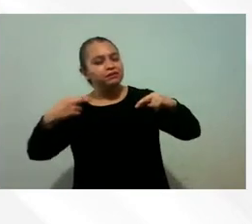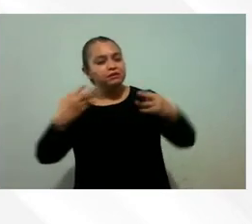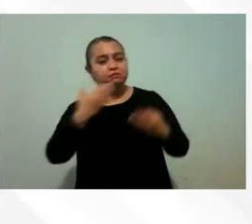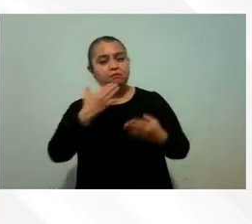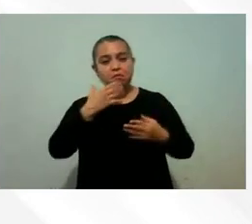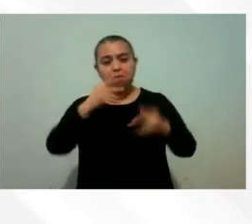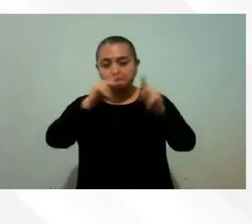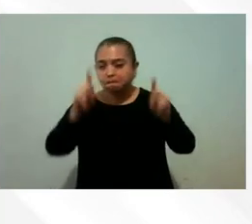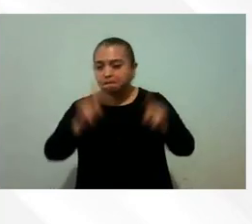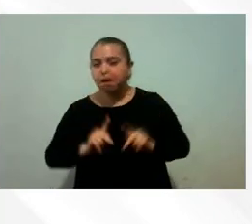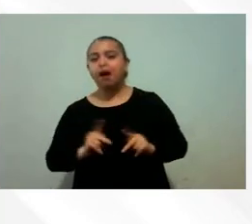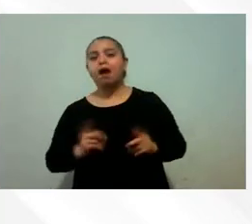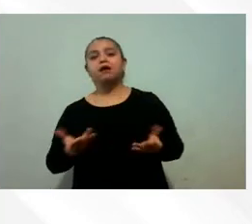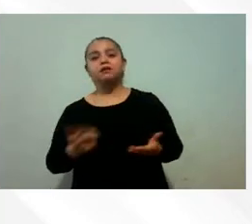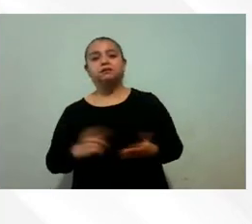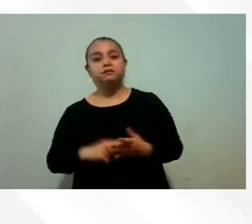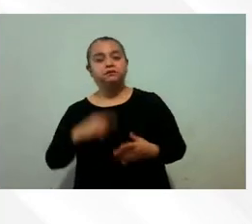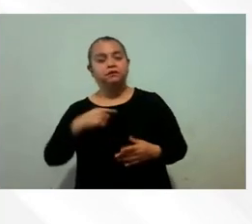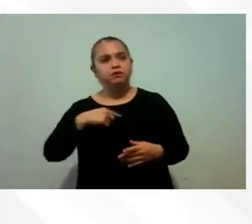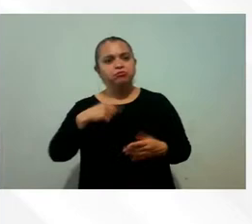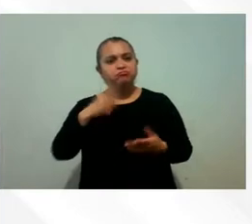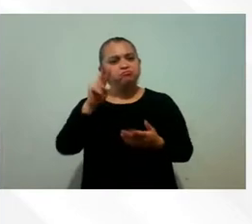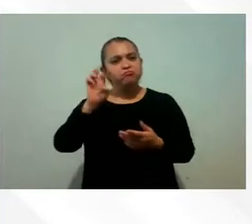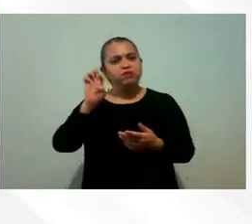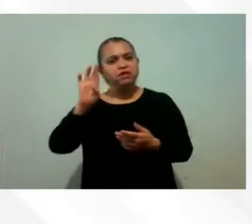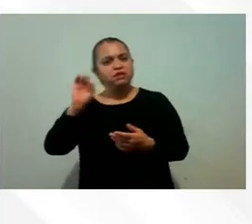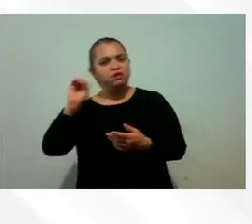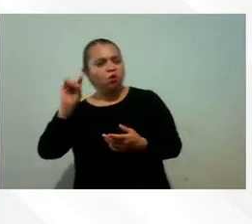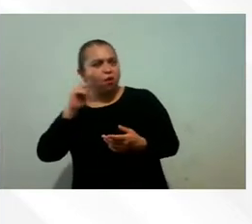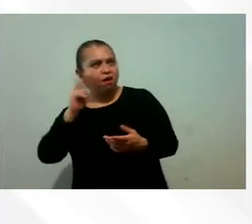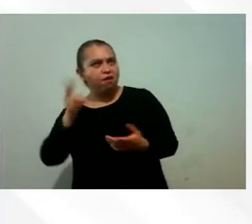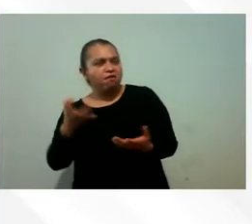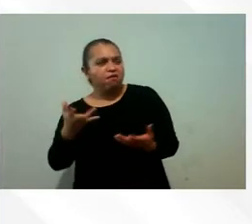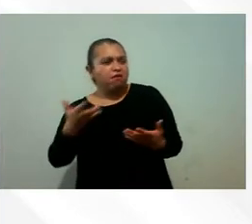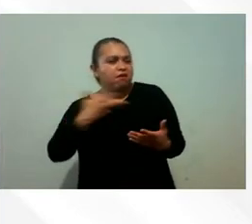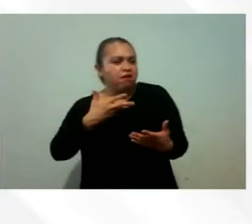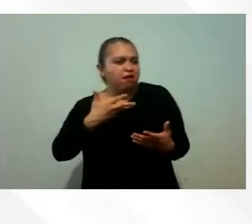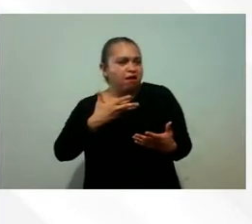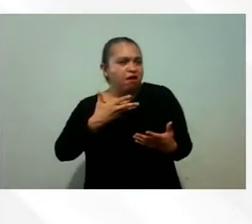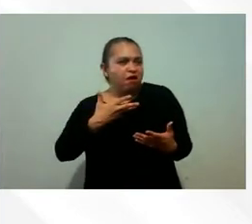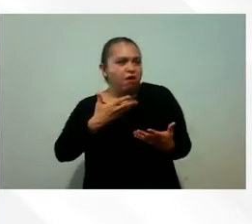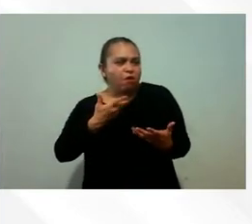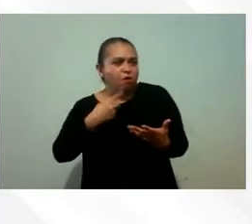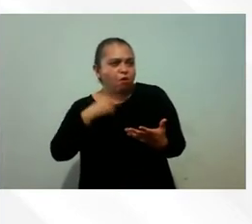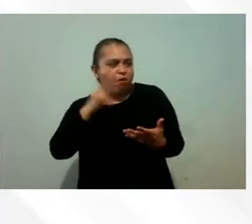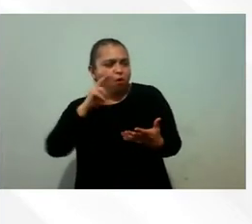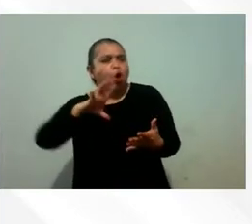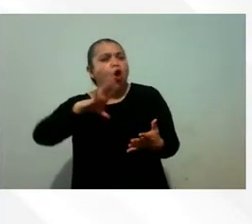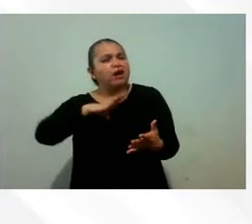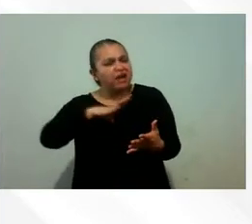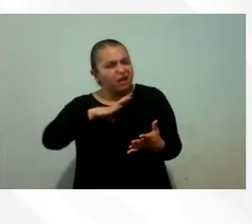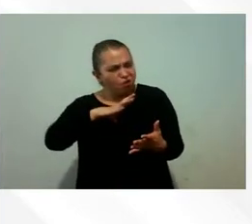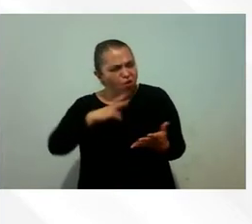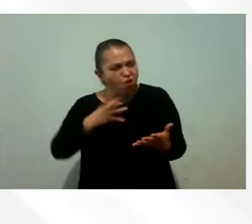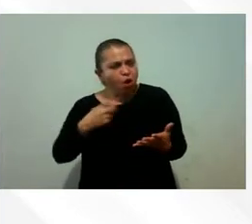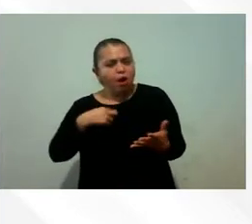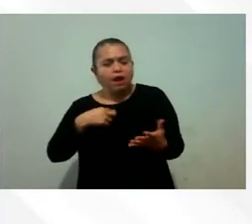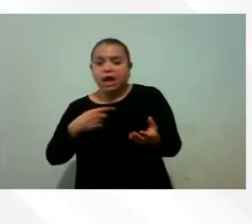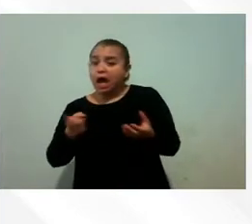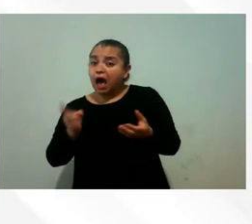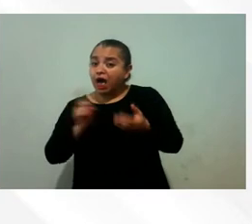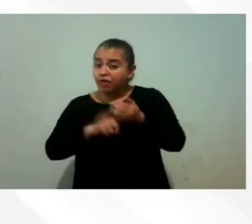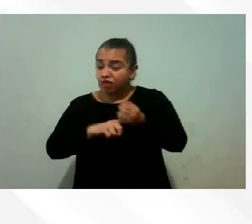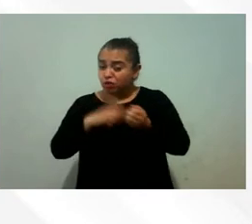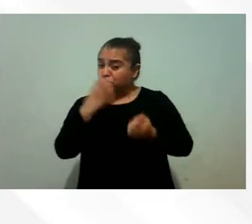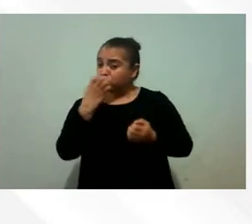Ok, Vero nos dice que hay que desmitificar, ¿no?, que en la escuela también podemos hablar de lo que sentimos, de lo que pensamos, para